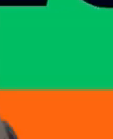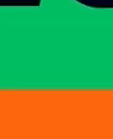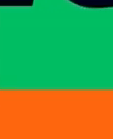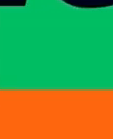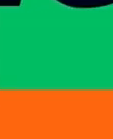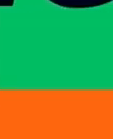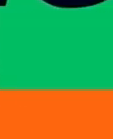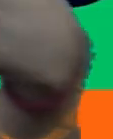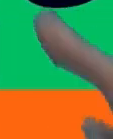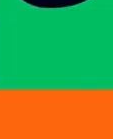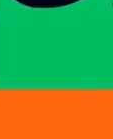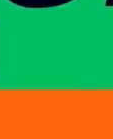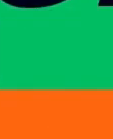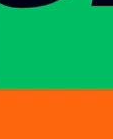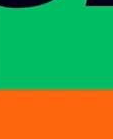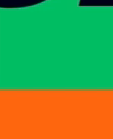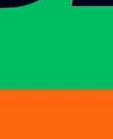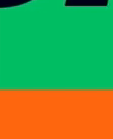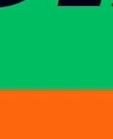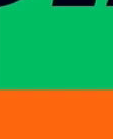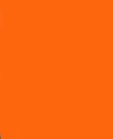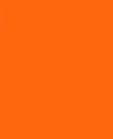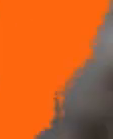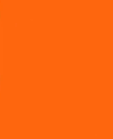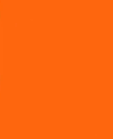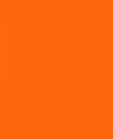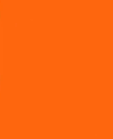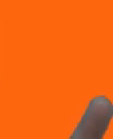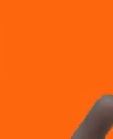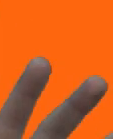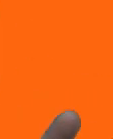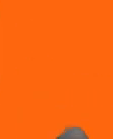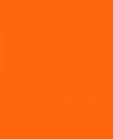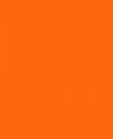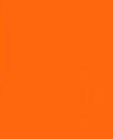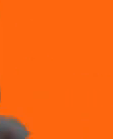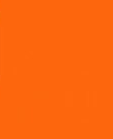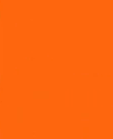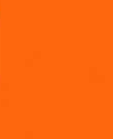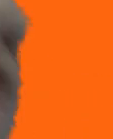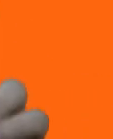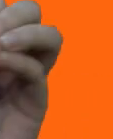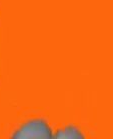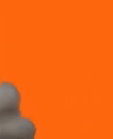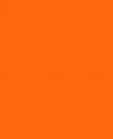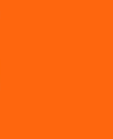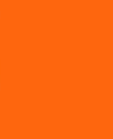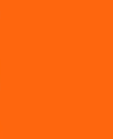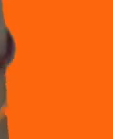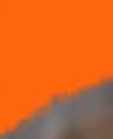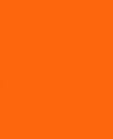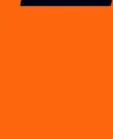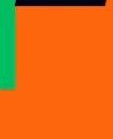racistas o misógenas sin tener ningún tipo de consecuencia. En cambio, en esta tradición más anglosajona, sí de alguna manera